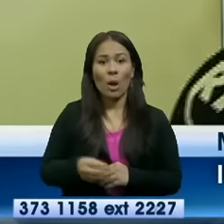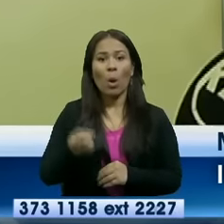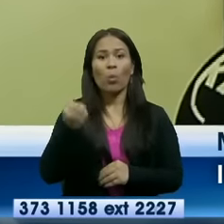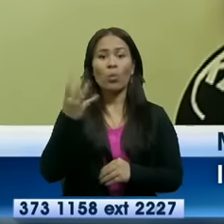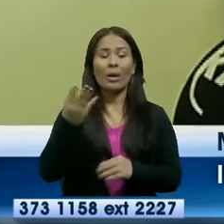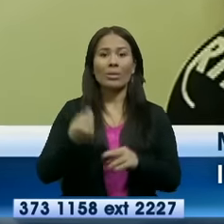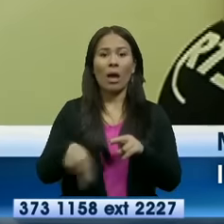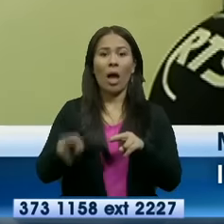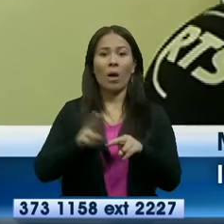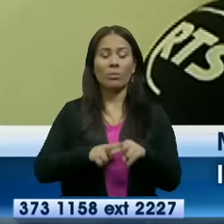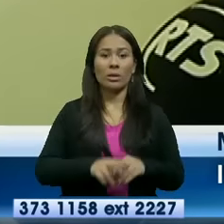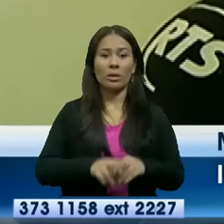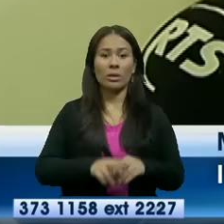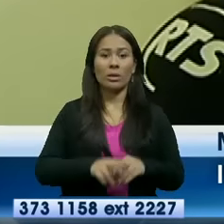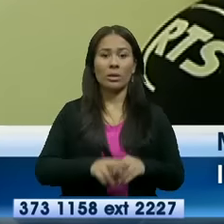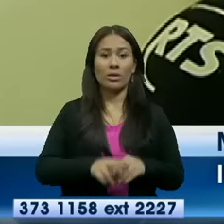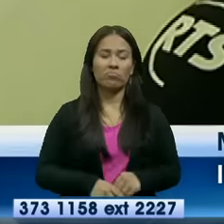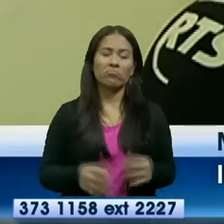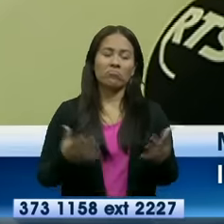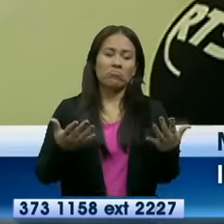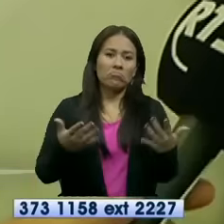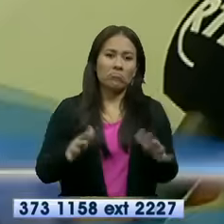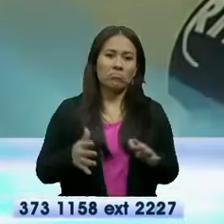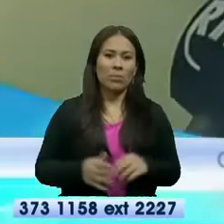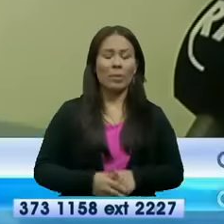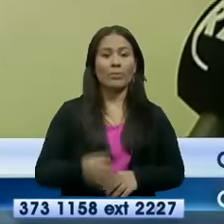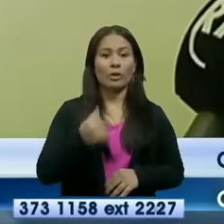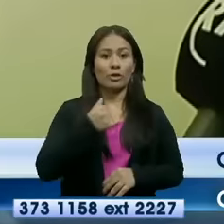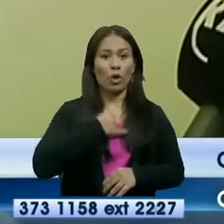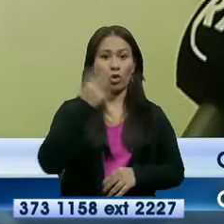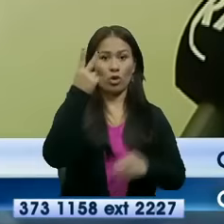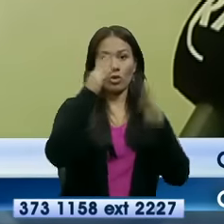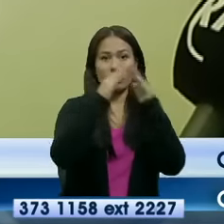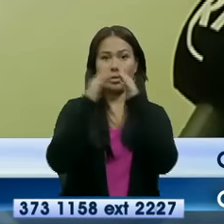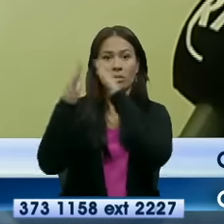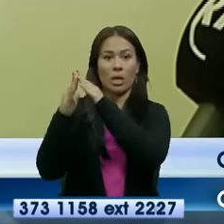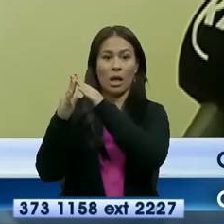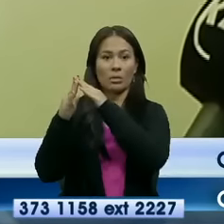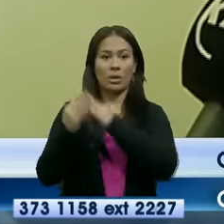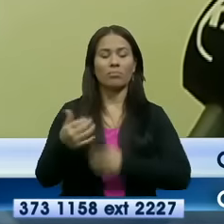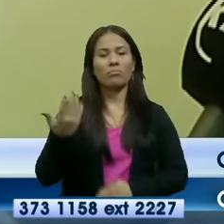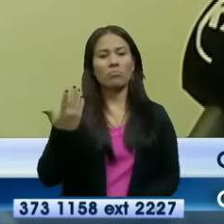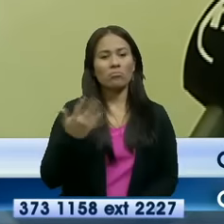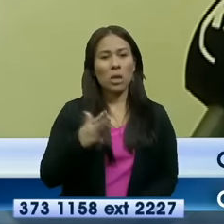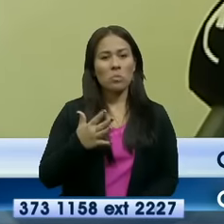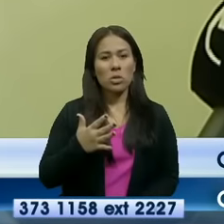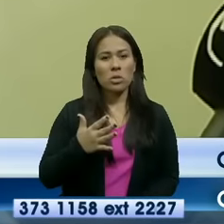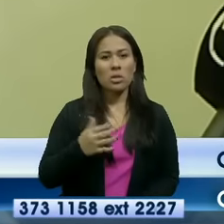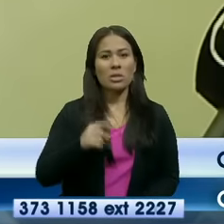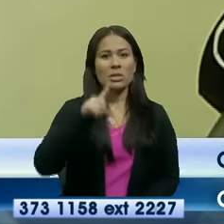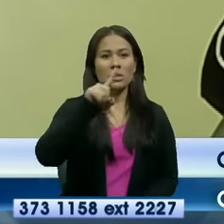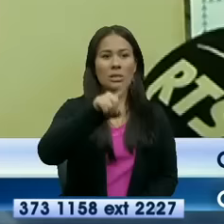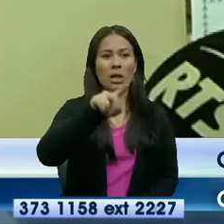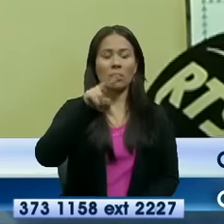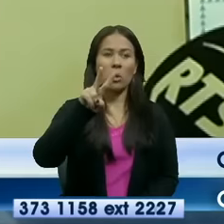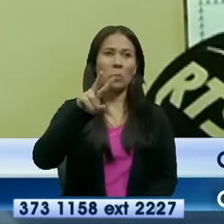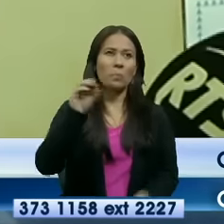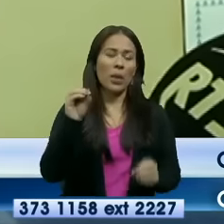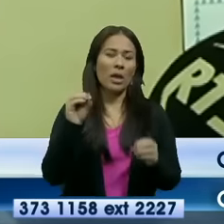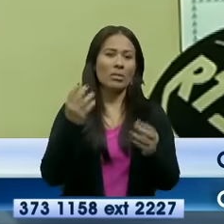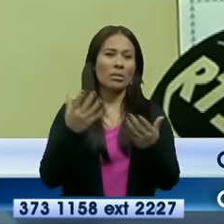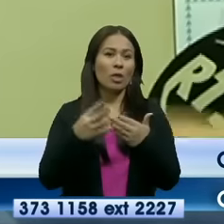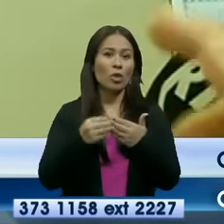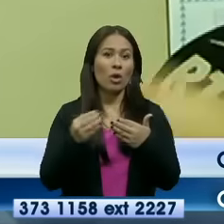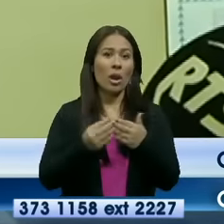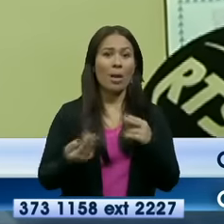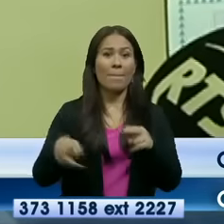usted? Alrededor como... Yo tengo dos propiedades, alrededor como de unos... 100 y pico. Ahora, yo